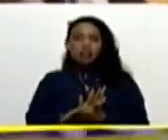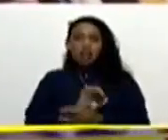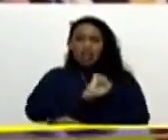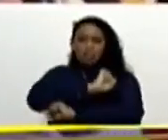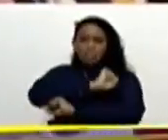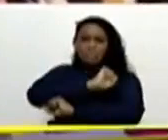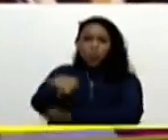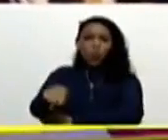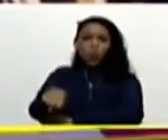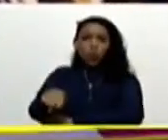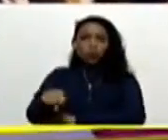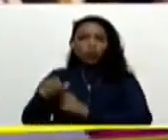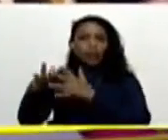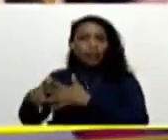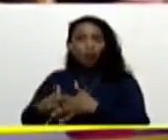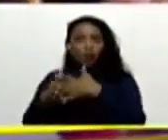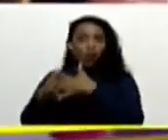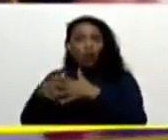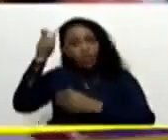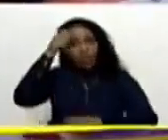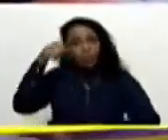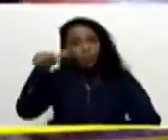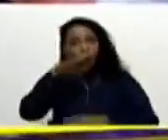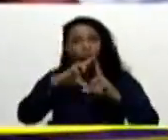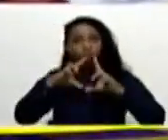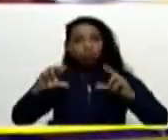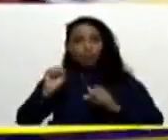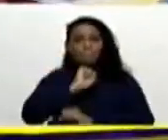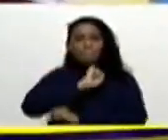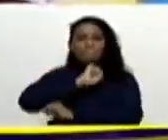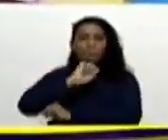yanqui, el pueblo nicaragüense.